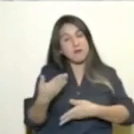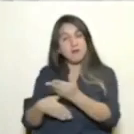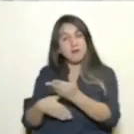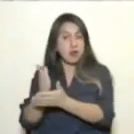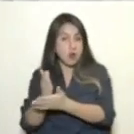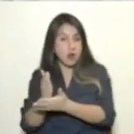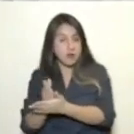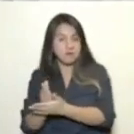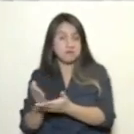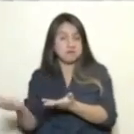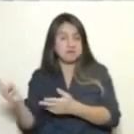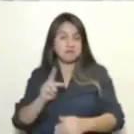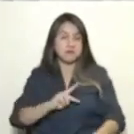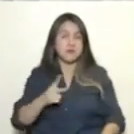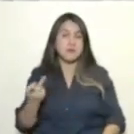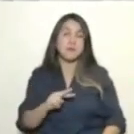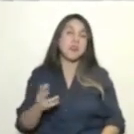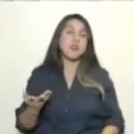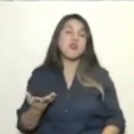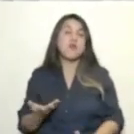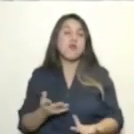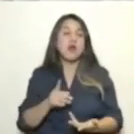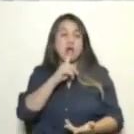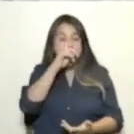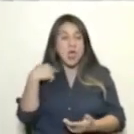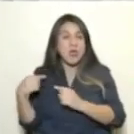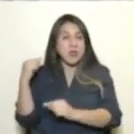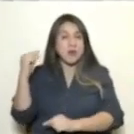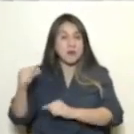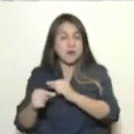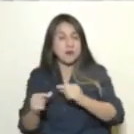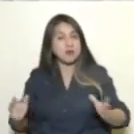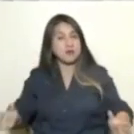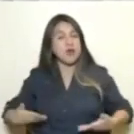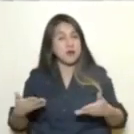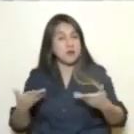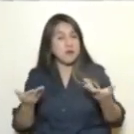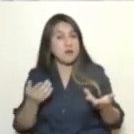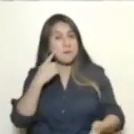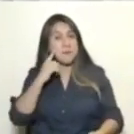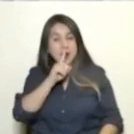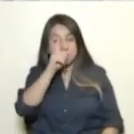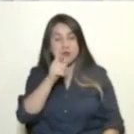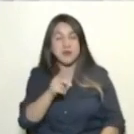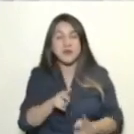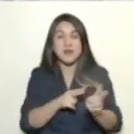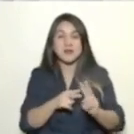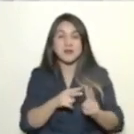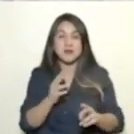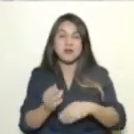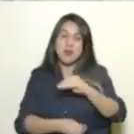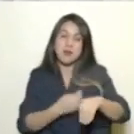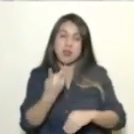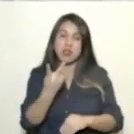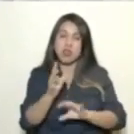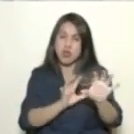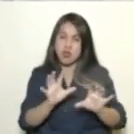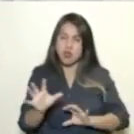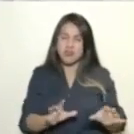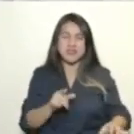después. O sea, ¿cómo crea el hábito? Y creo que es una mezcla de las dos cosas. Y eso es la